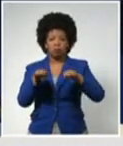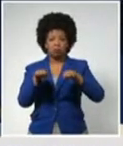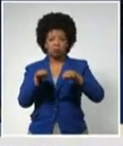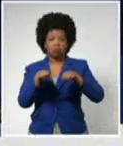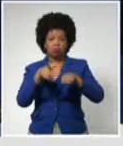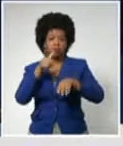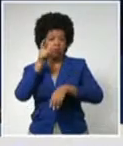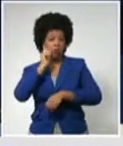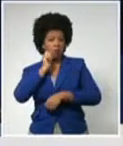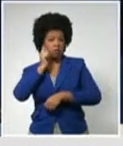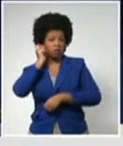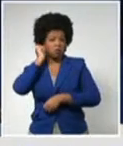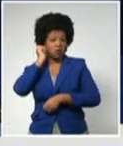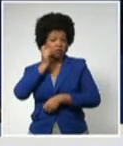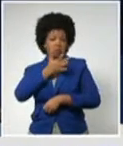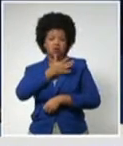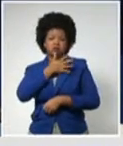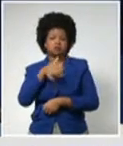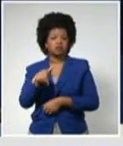ambos sexos